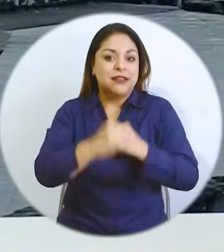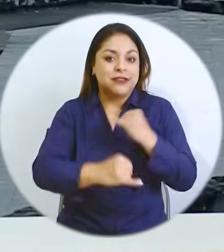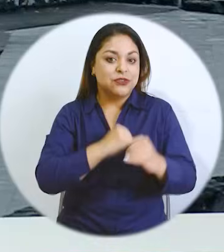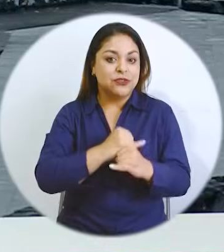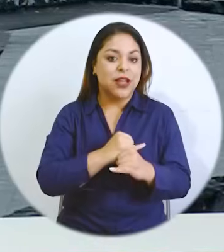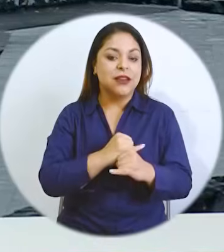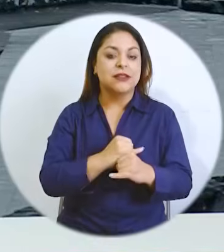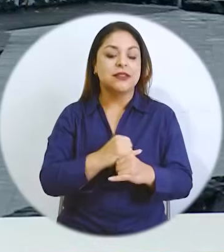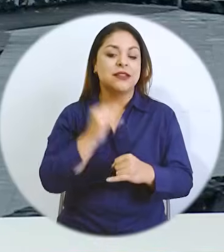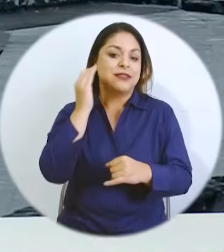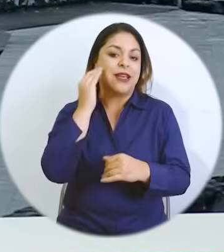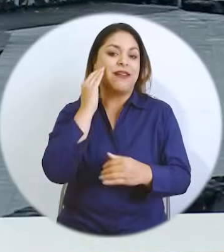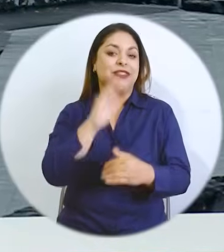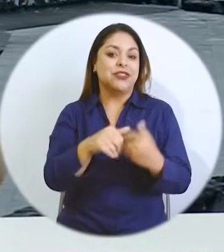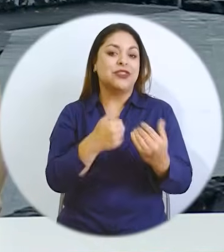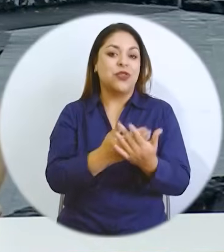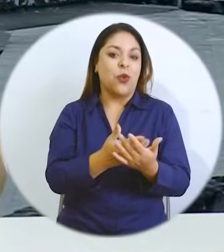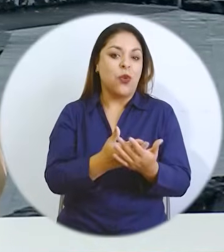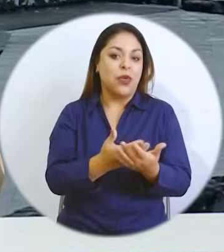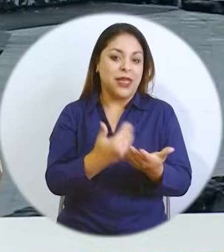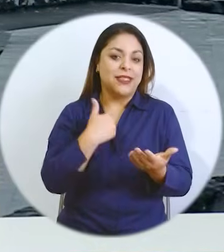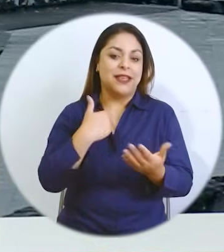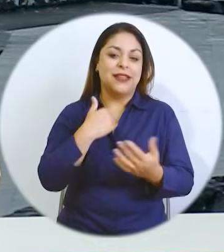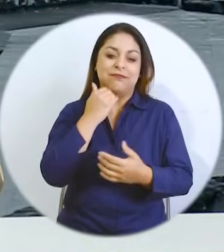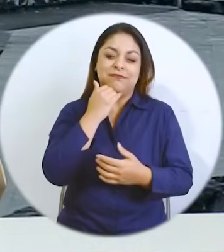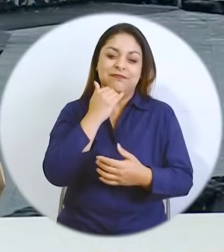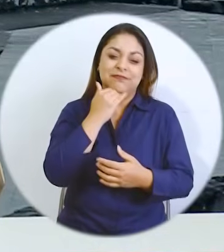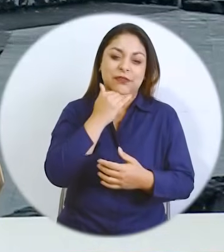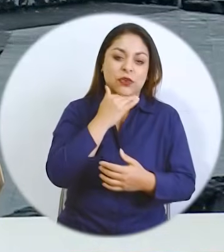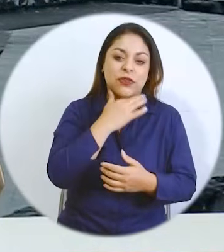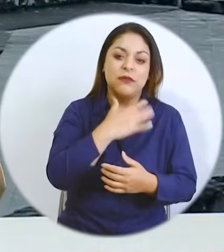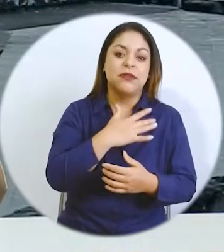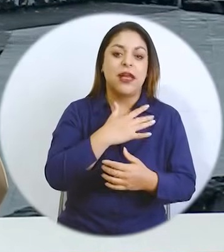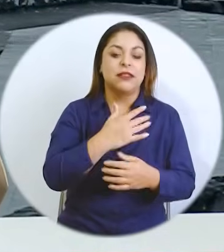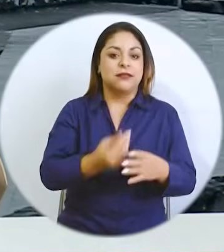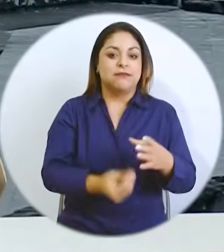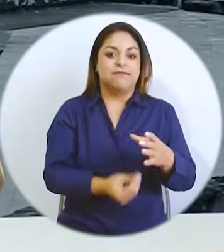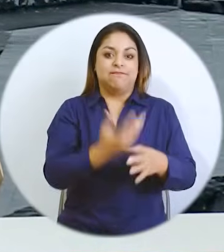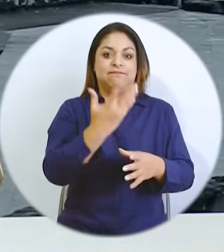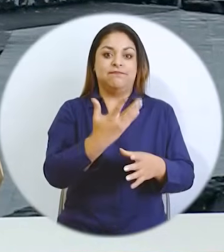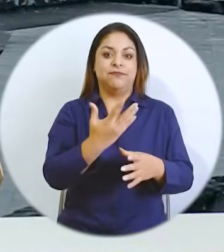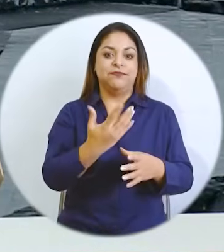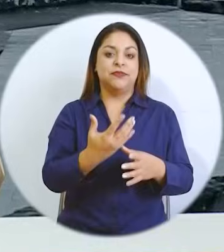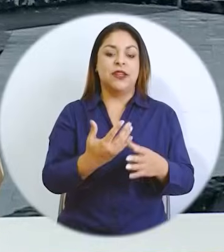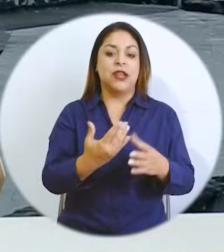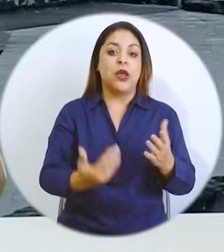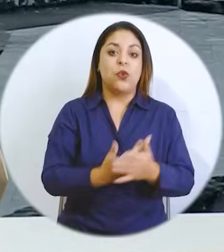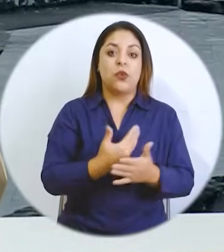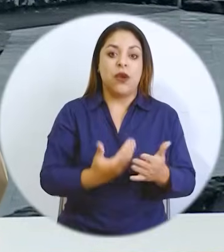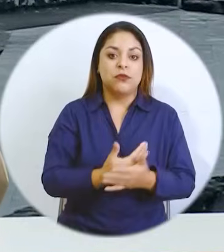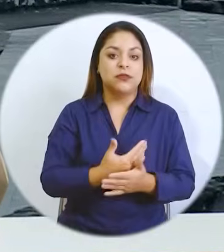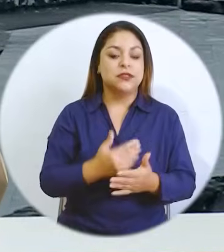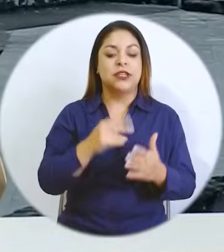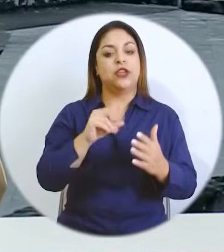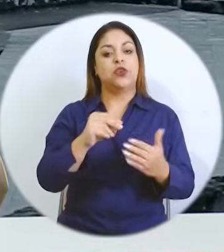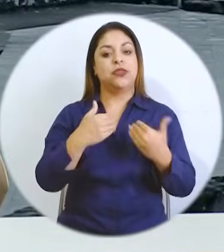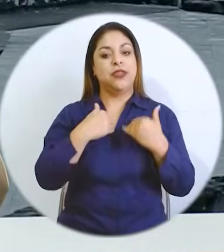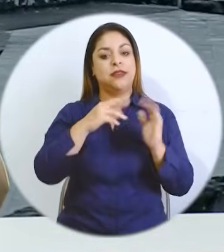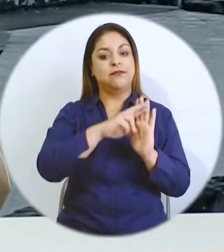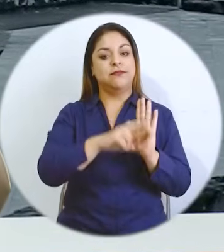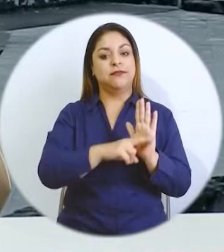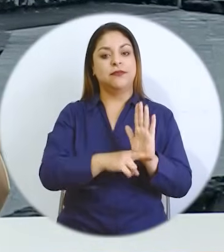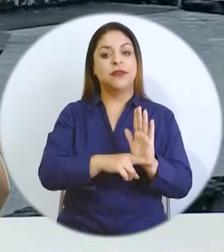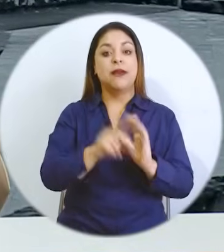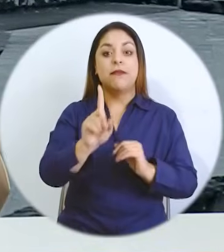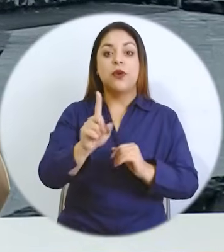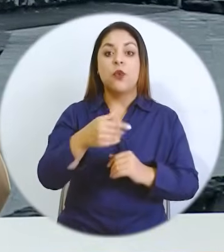todo lo que eventualmente puede llegar ahora como contaminantes emergentes, contaminantes nuevos que no están reglamentados. Pero cuando